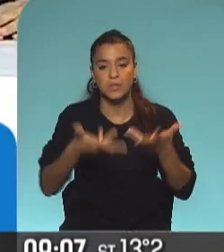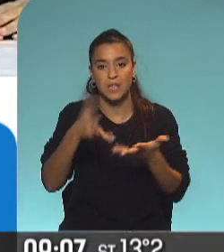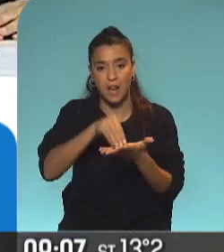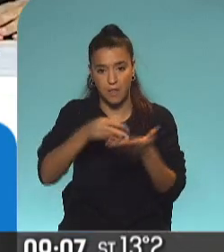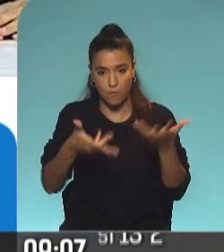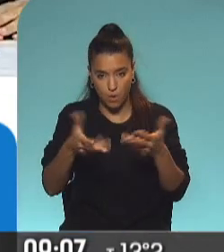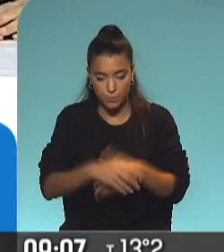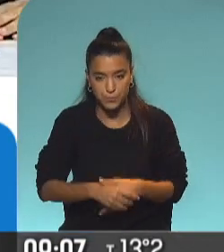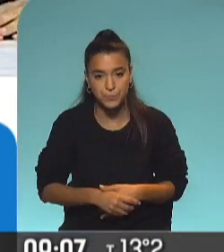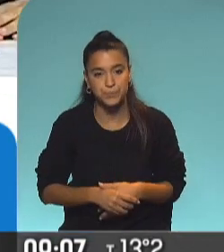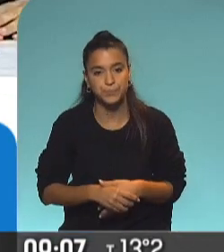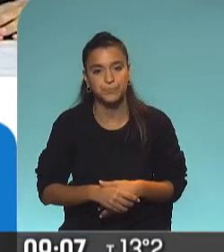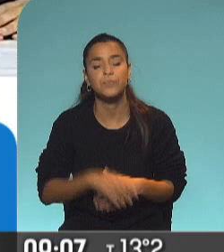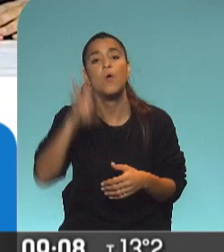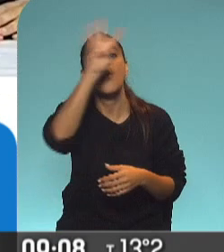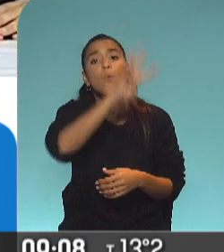Fuego.